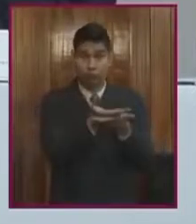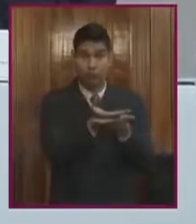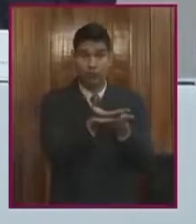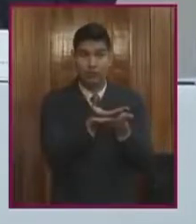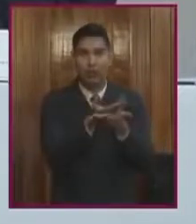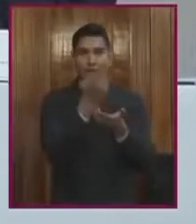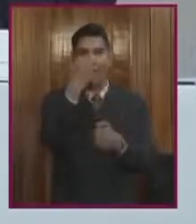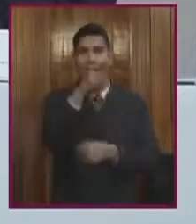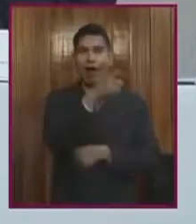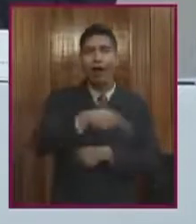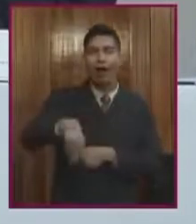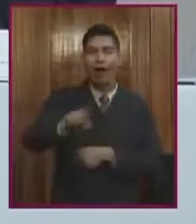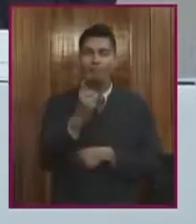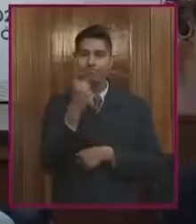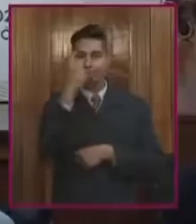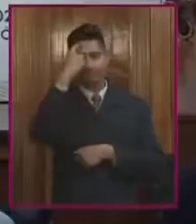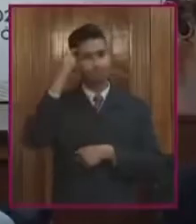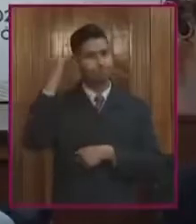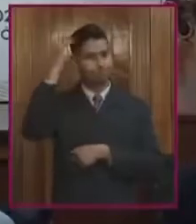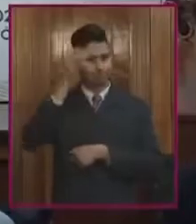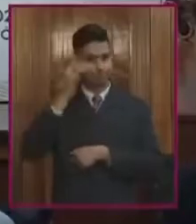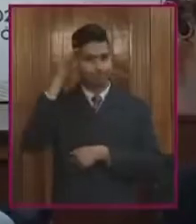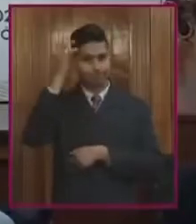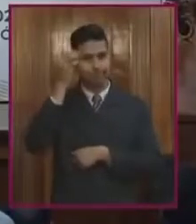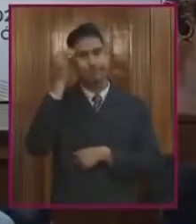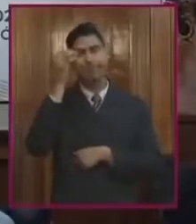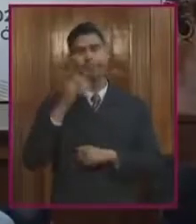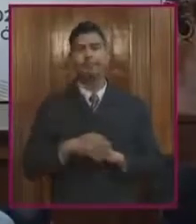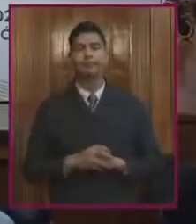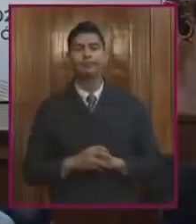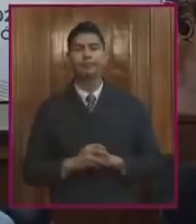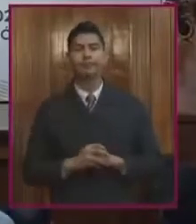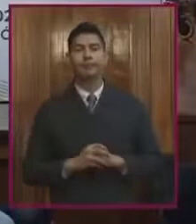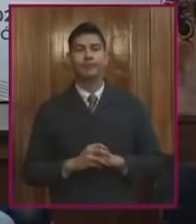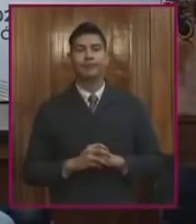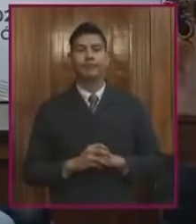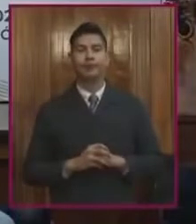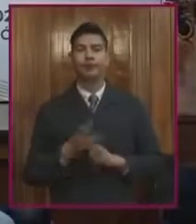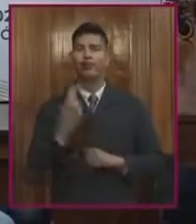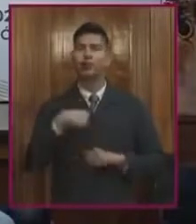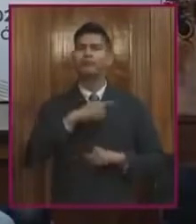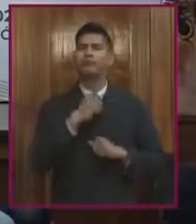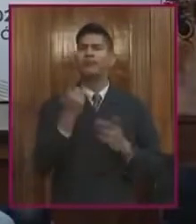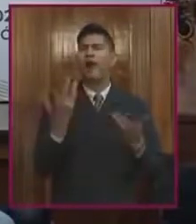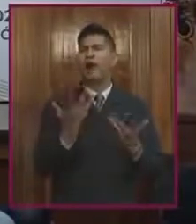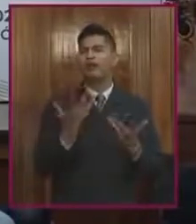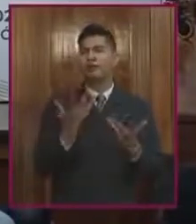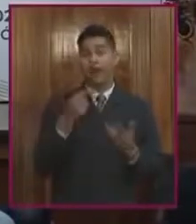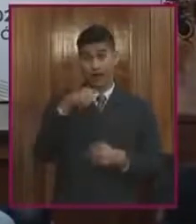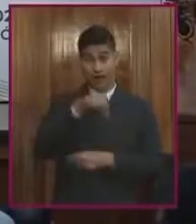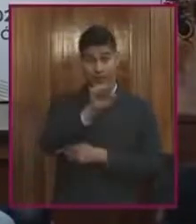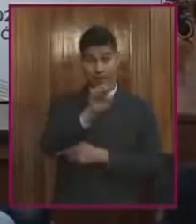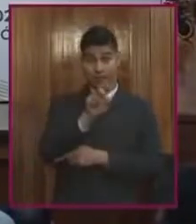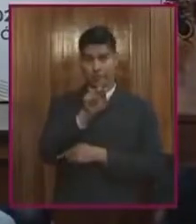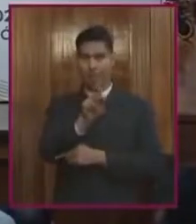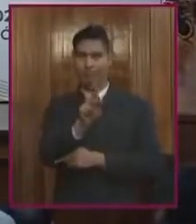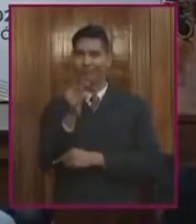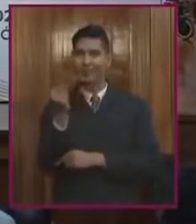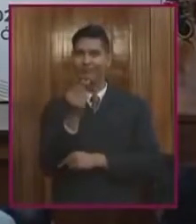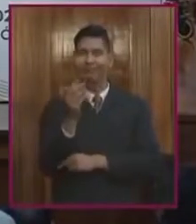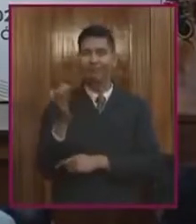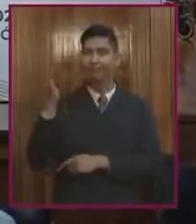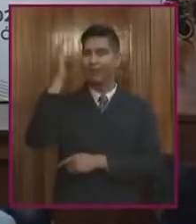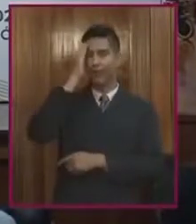la sociedad mexicana. Creemos firmemente que la Secretaría de Educación Pública debe recuperar su